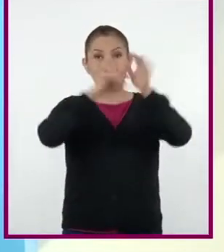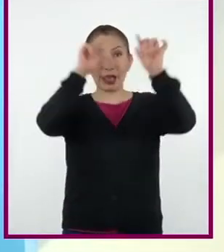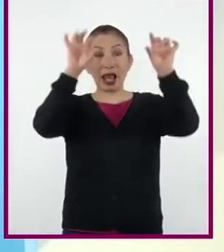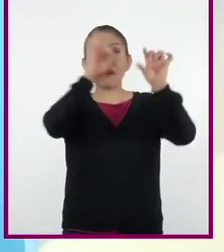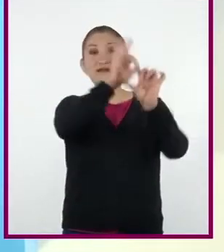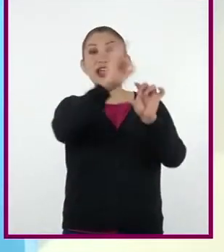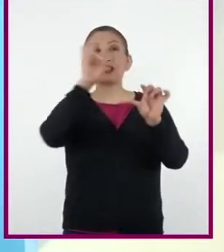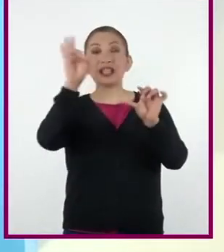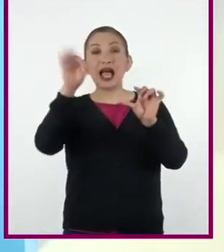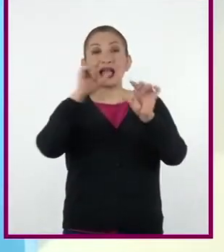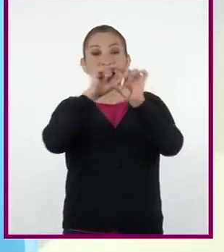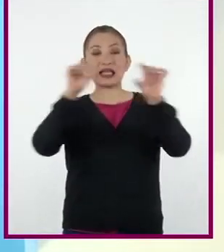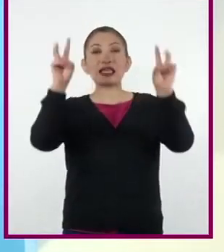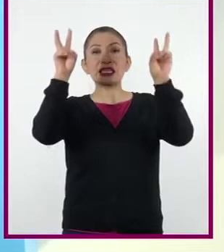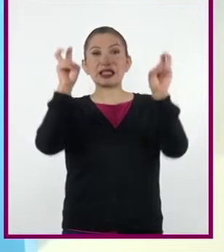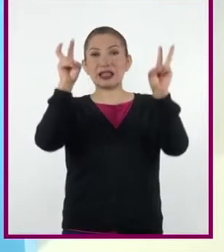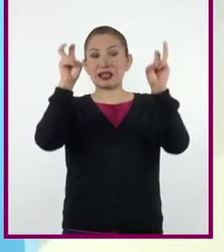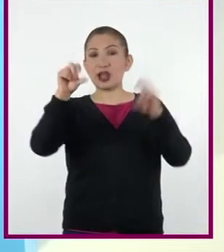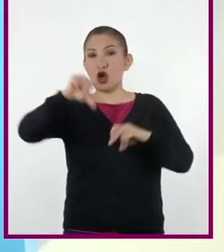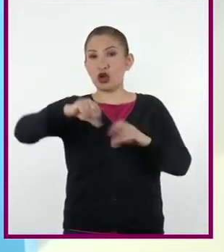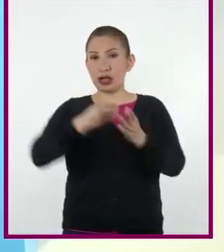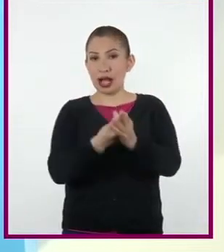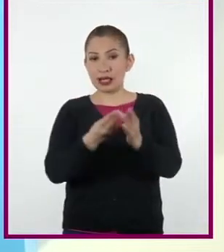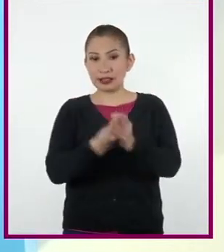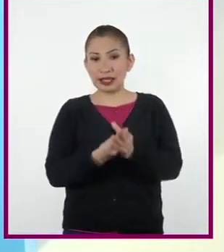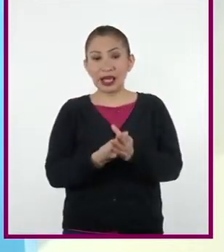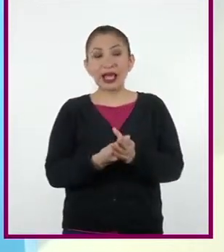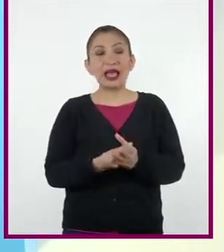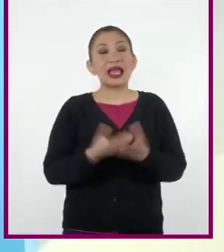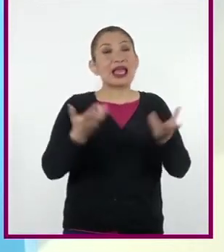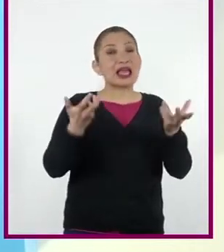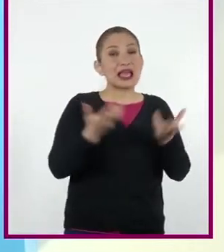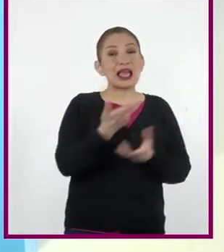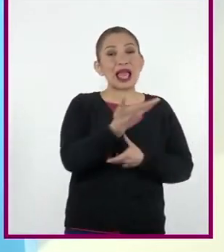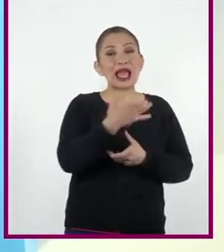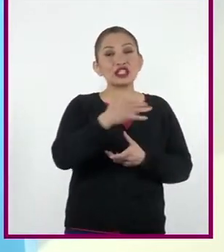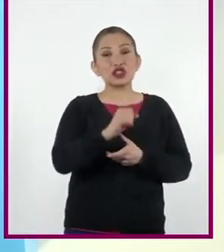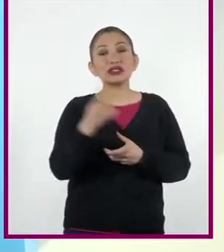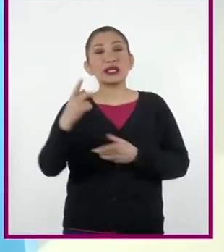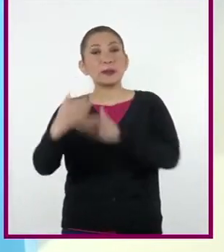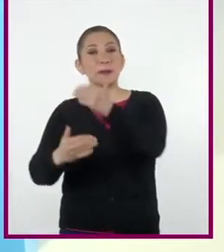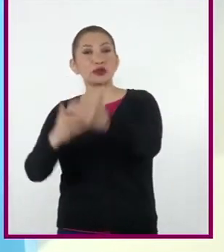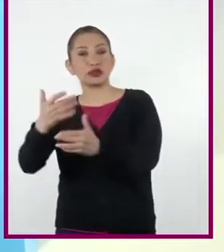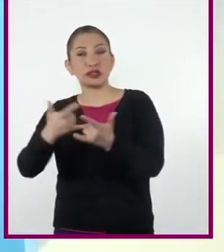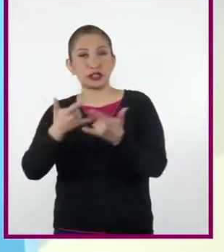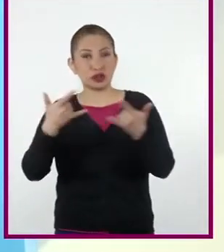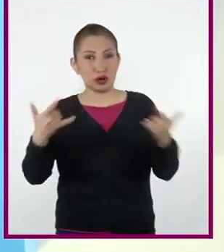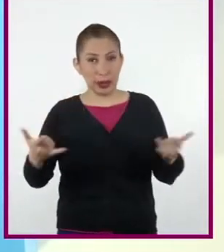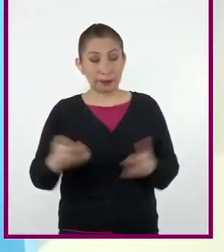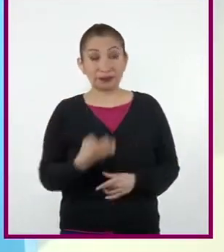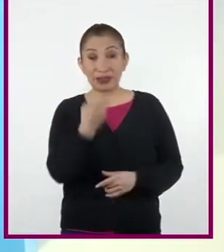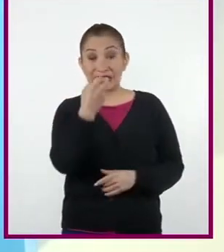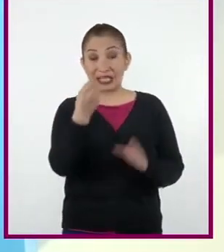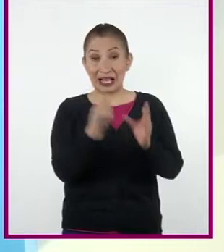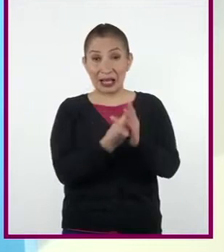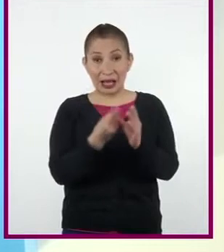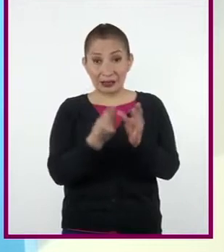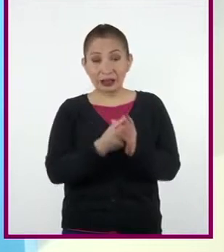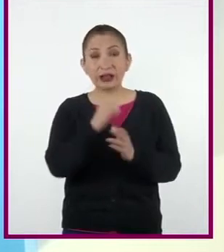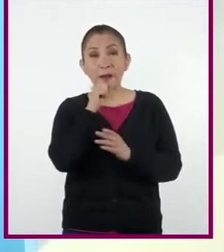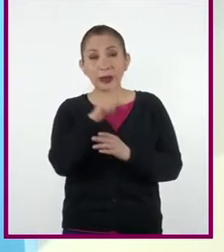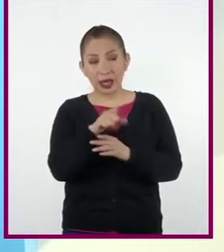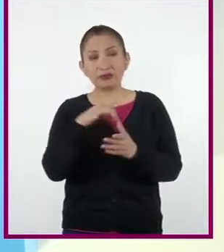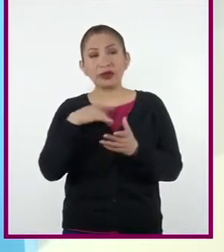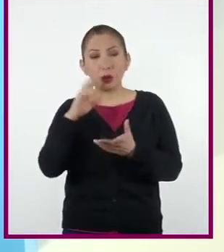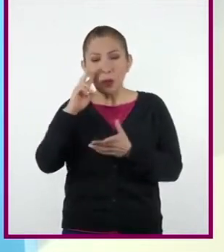la fecha y el título de la sesión, Hechos y Procesos Históricos. Durante la sesión, también